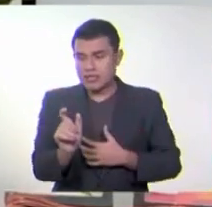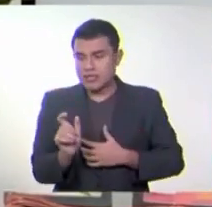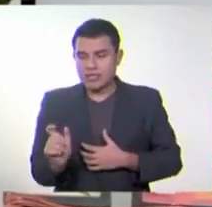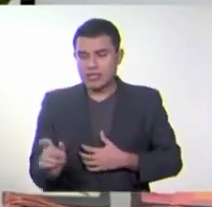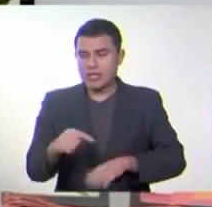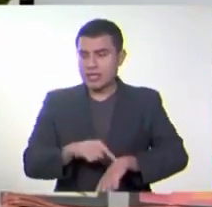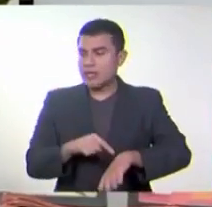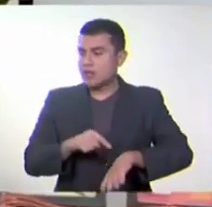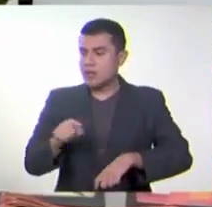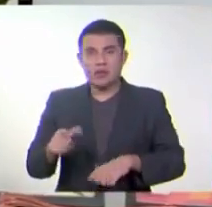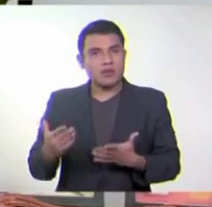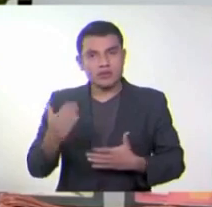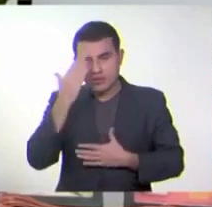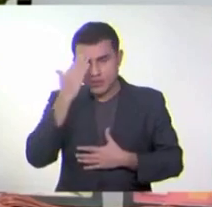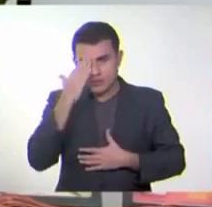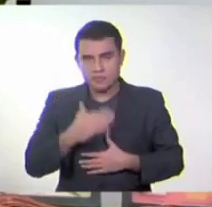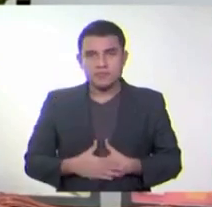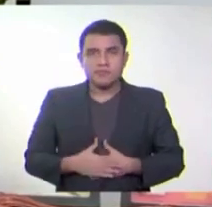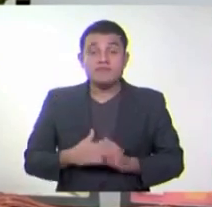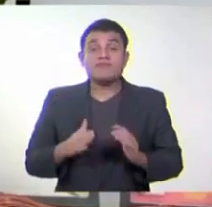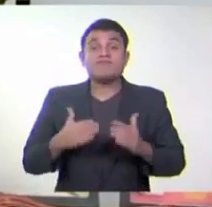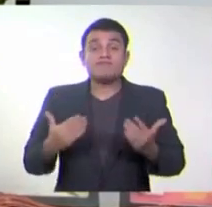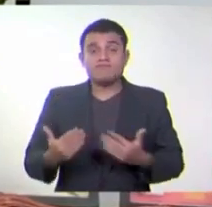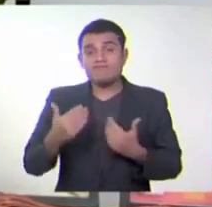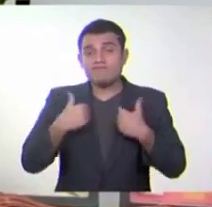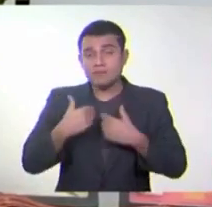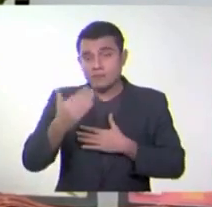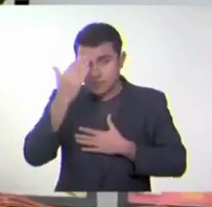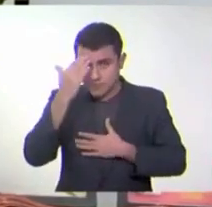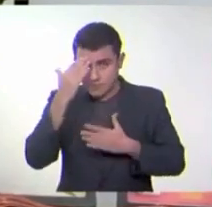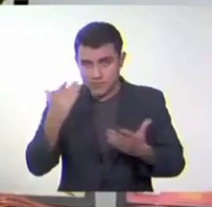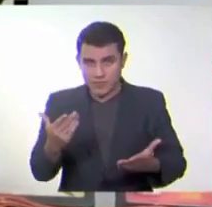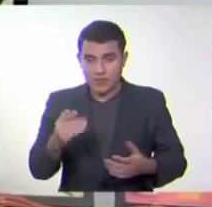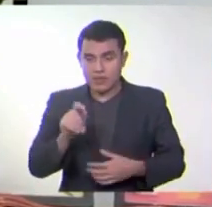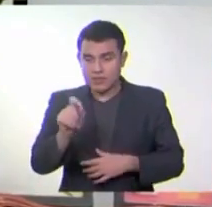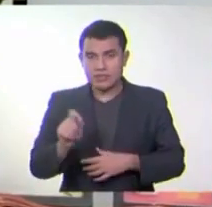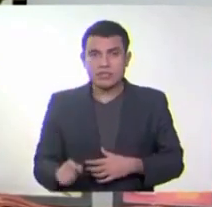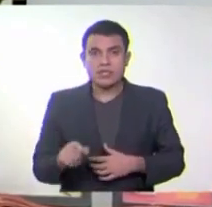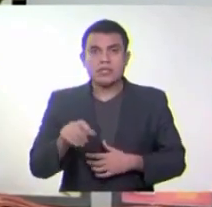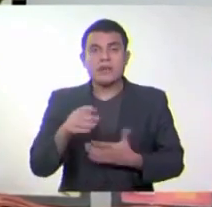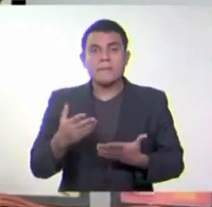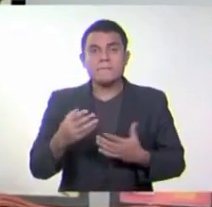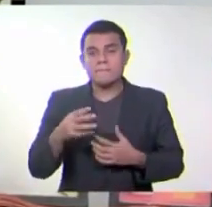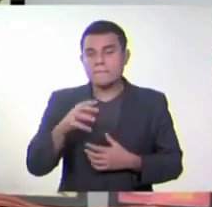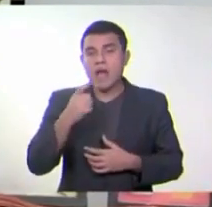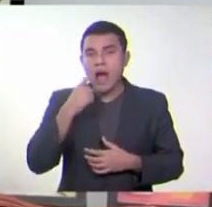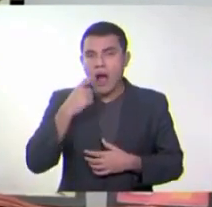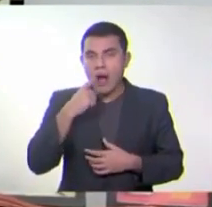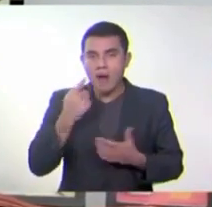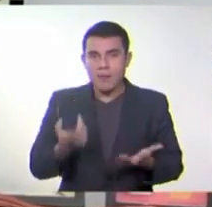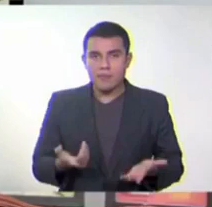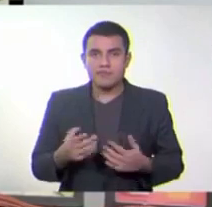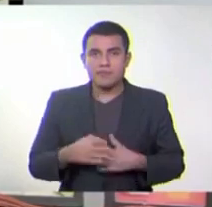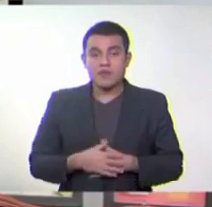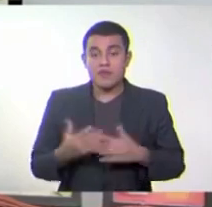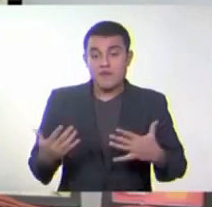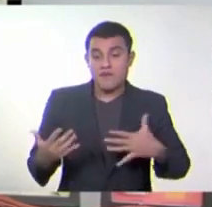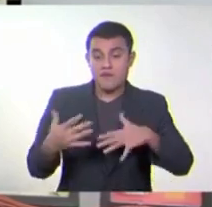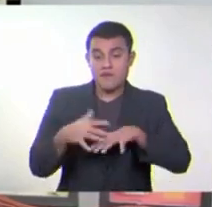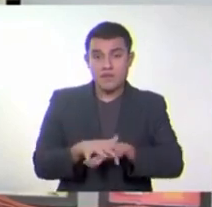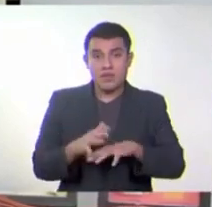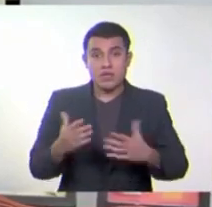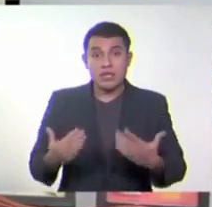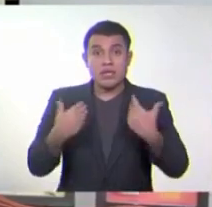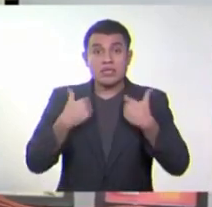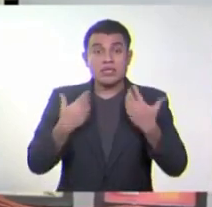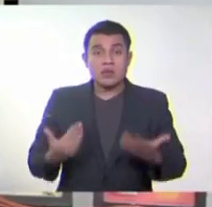no estaba descubierto, que tenía que tener las características de ser un metal, de tener bajo punto de fusión y que tener